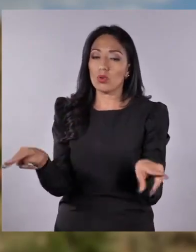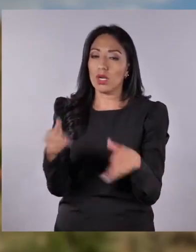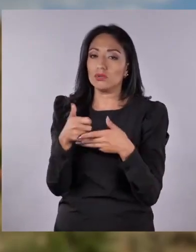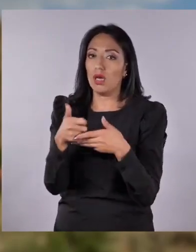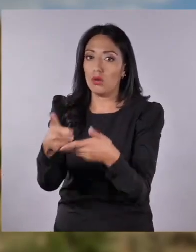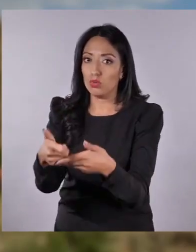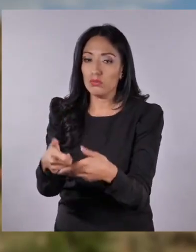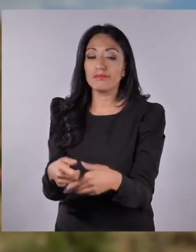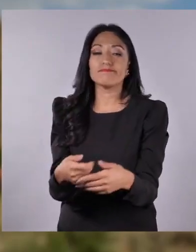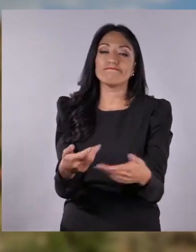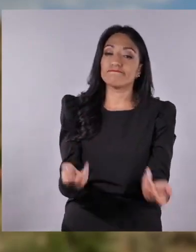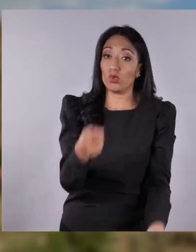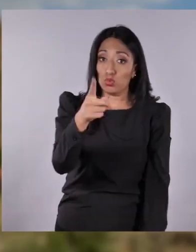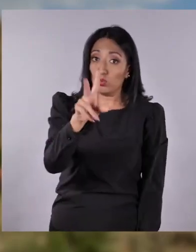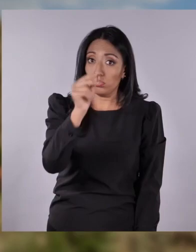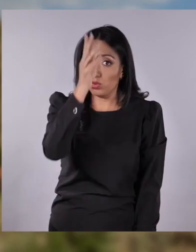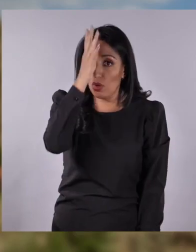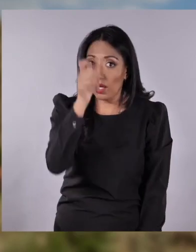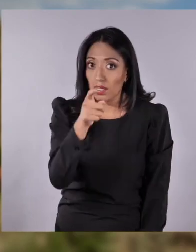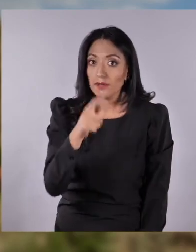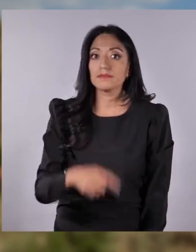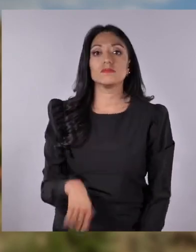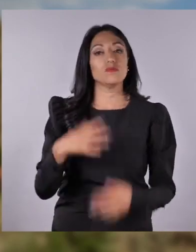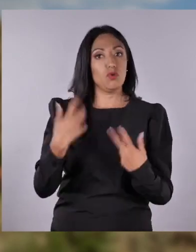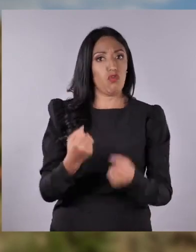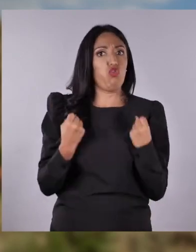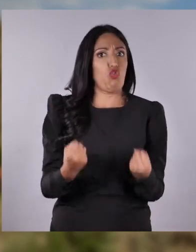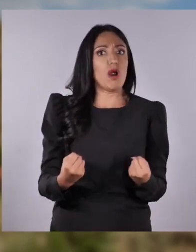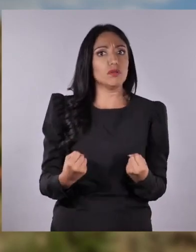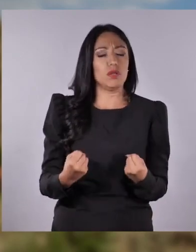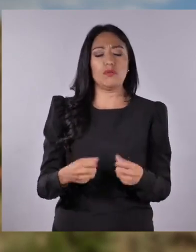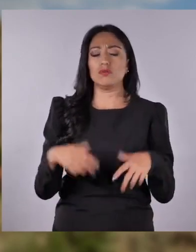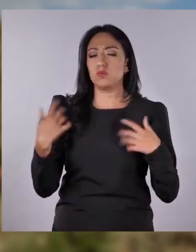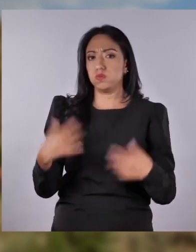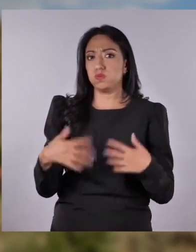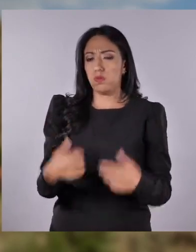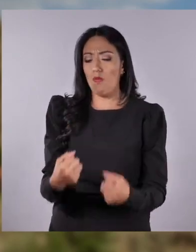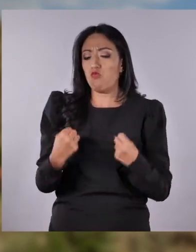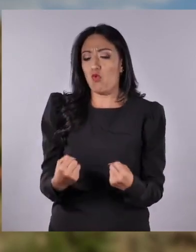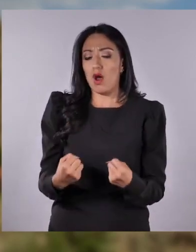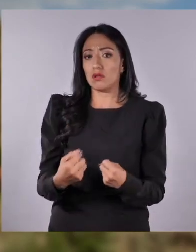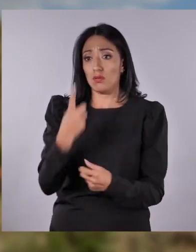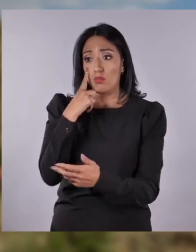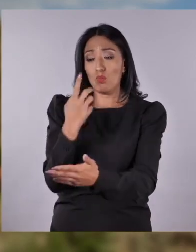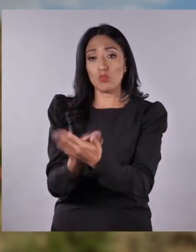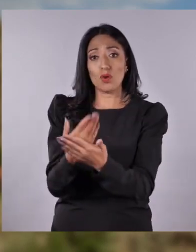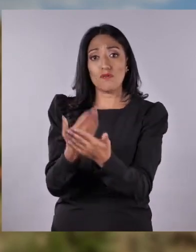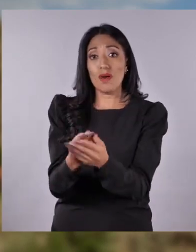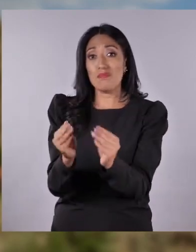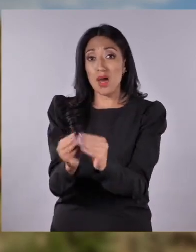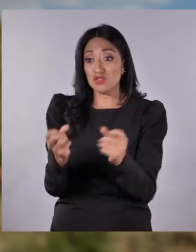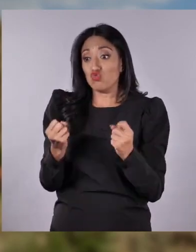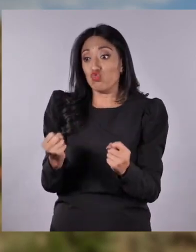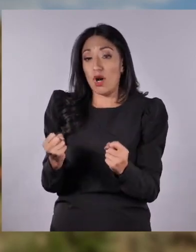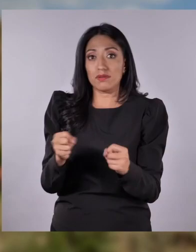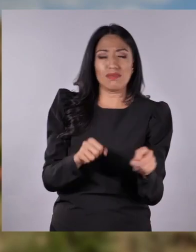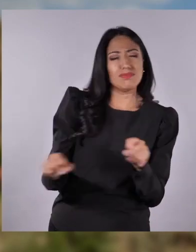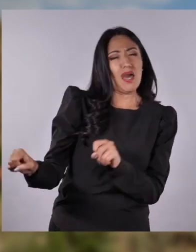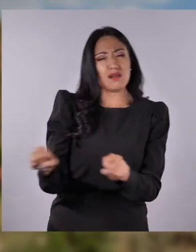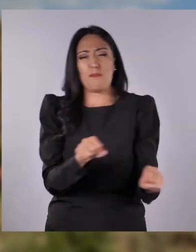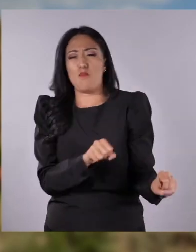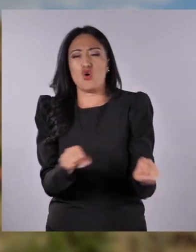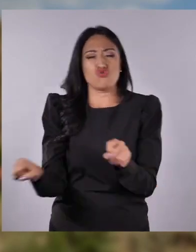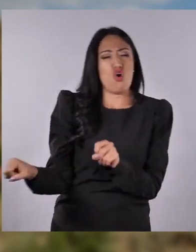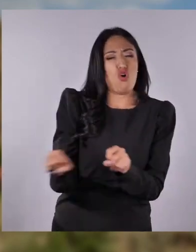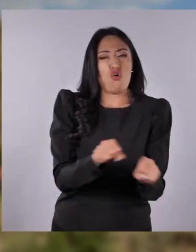medio ambiente y aunque no lo crean, es ultra resistente. De hecho, se ha probado que es más resistente a terremotos que las